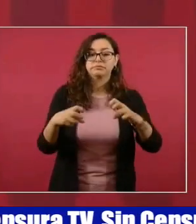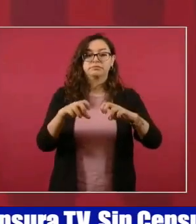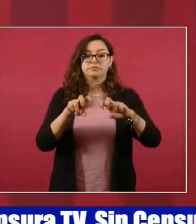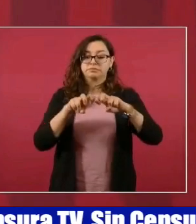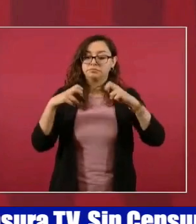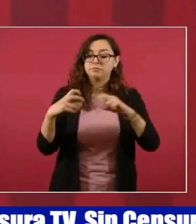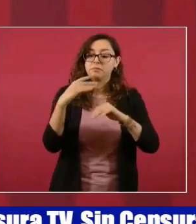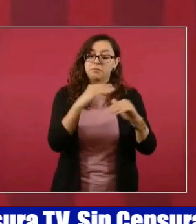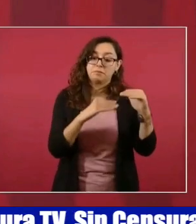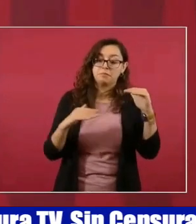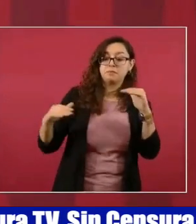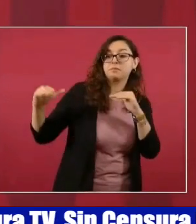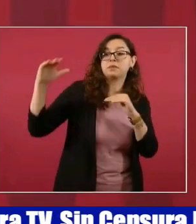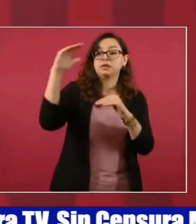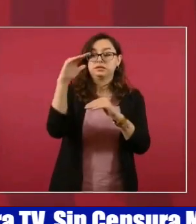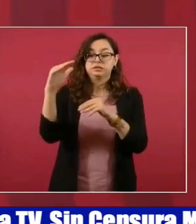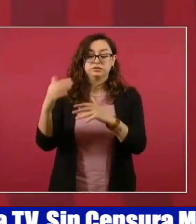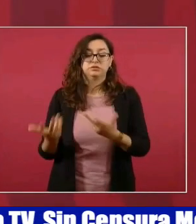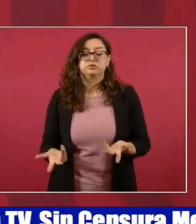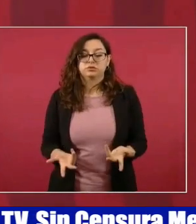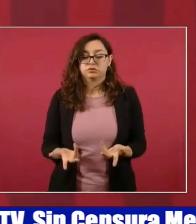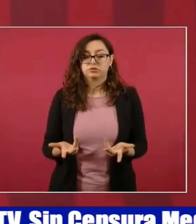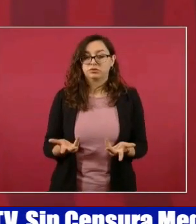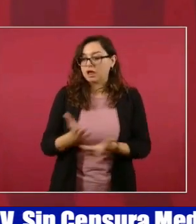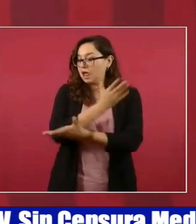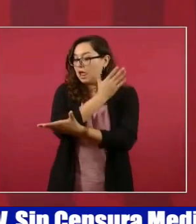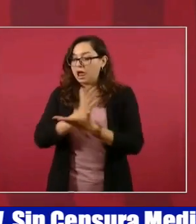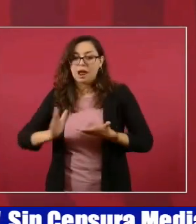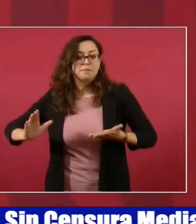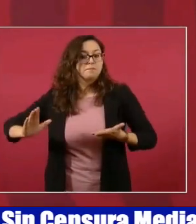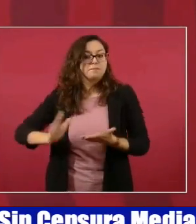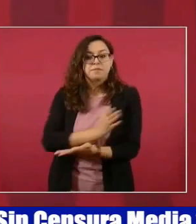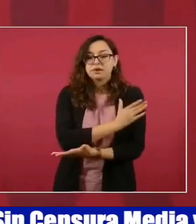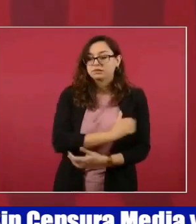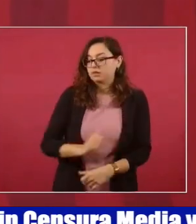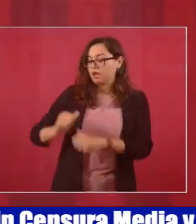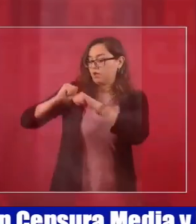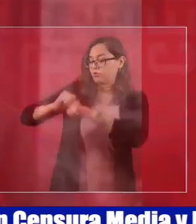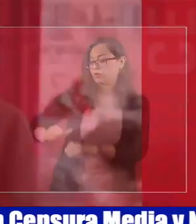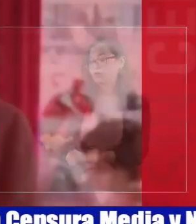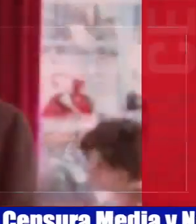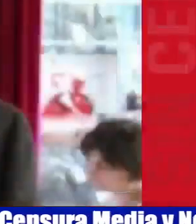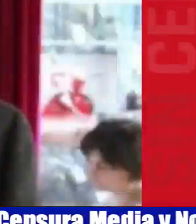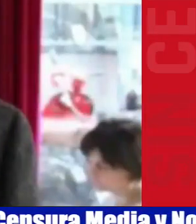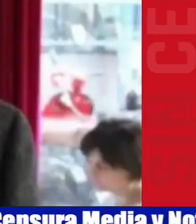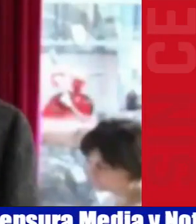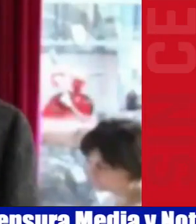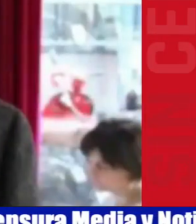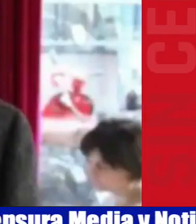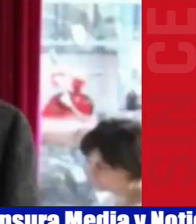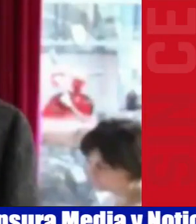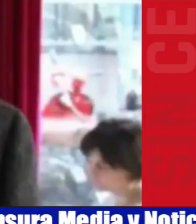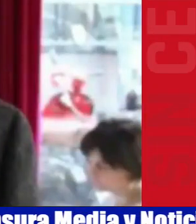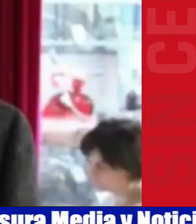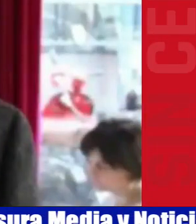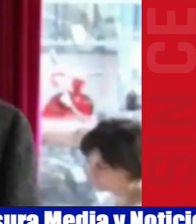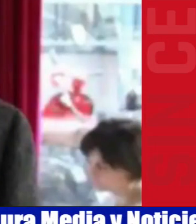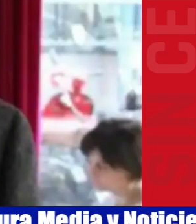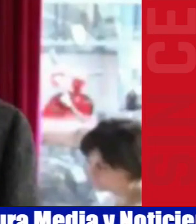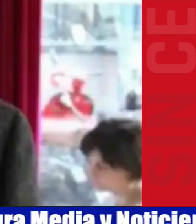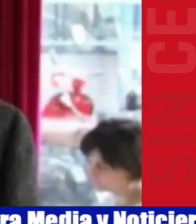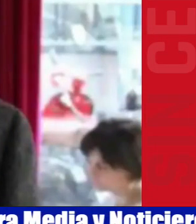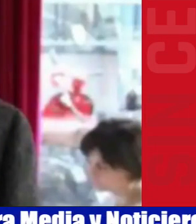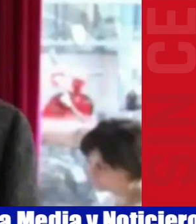atribuírsele. Y en más de un sentido construyó parte de la obra negra sobre la cual su sucesor pueda erigir un